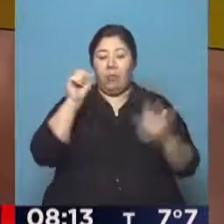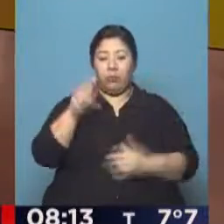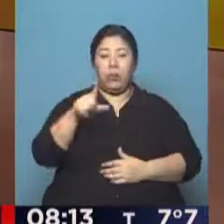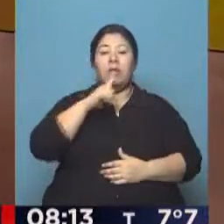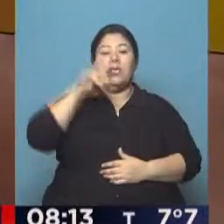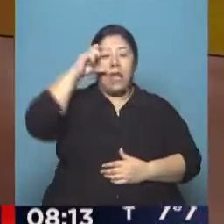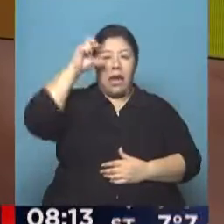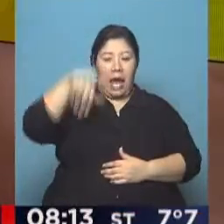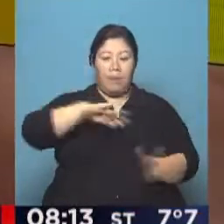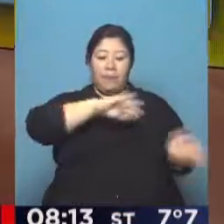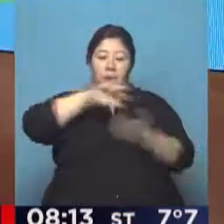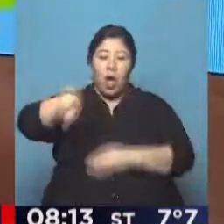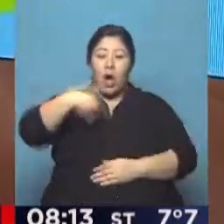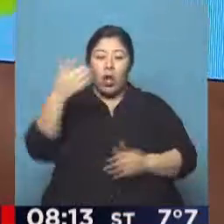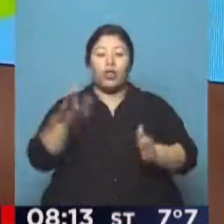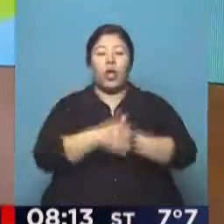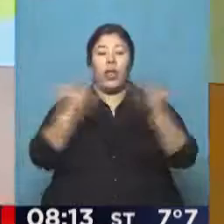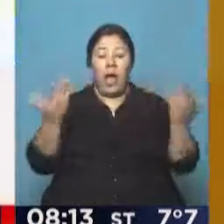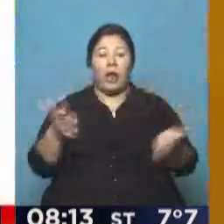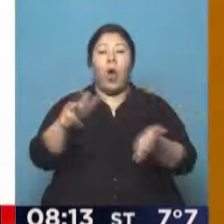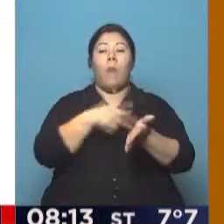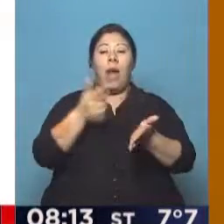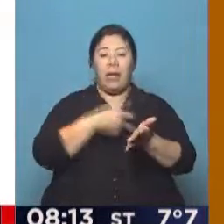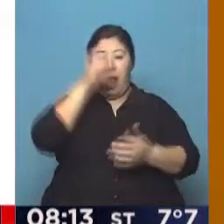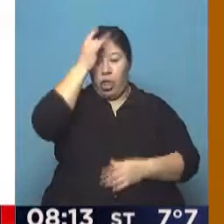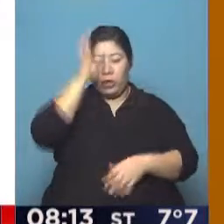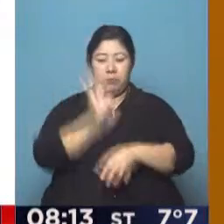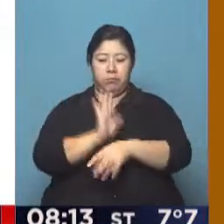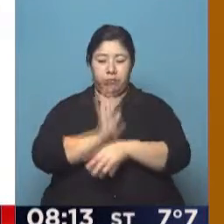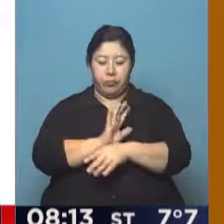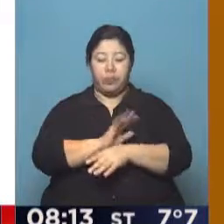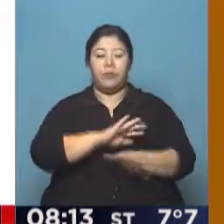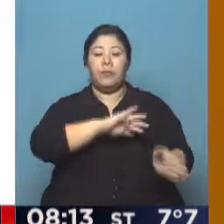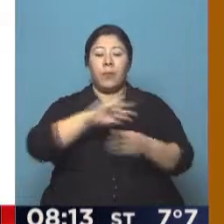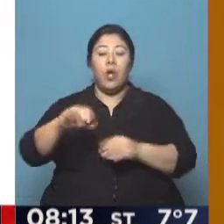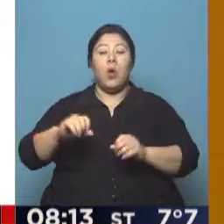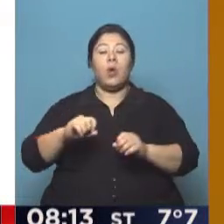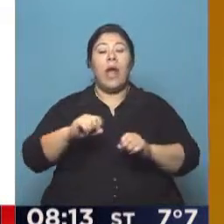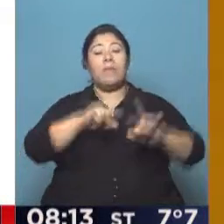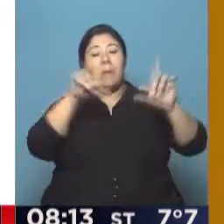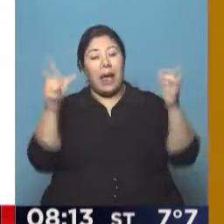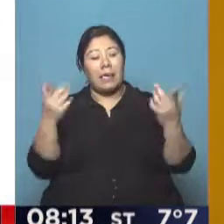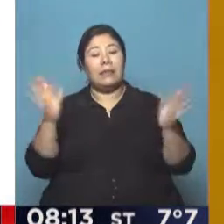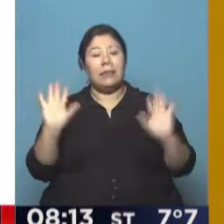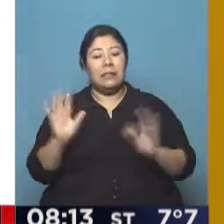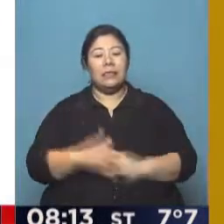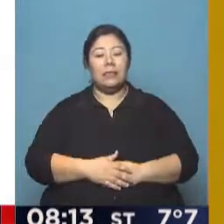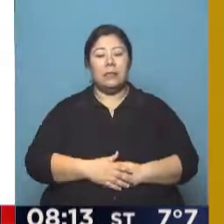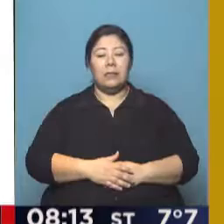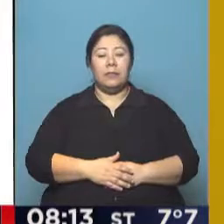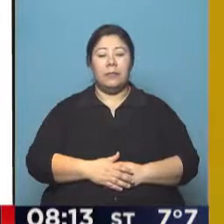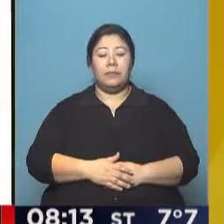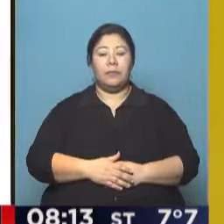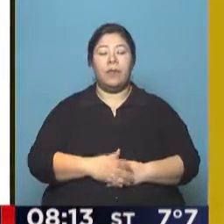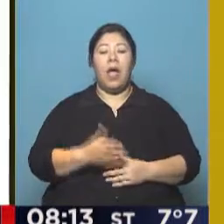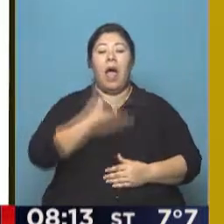a página 12? Bueno, página 12 con una imagen impactante, como es habitual, dice Made in Pro y habla de la